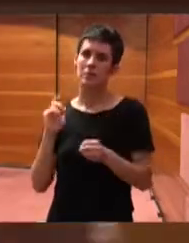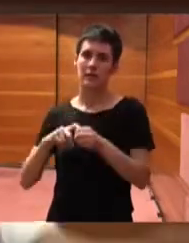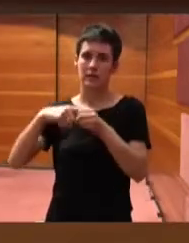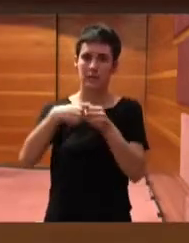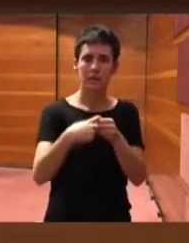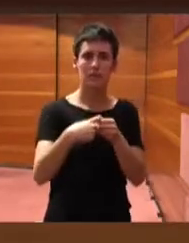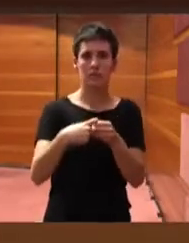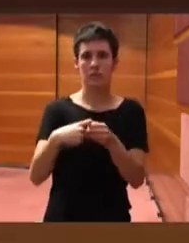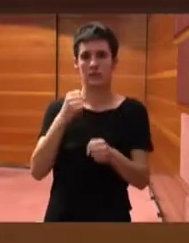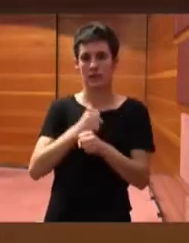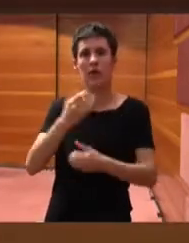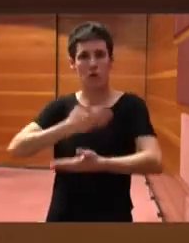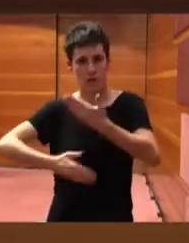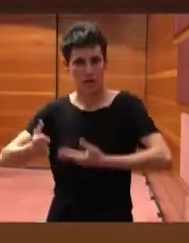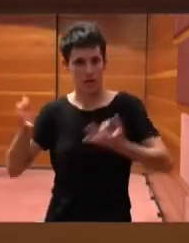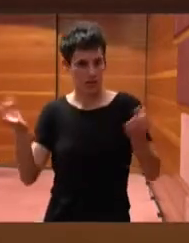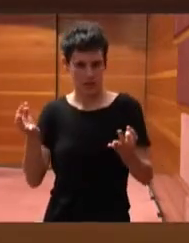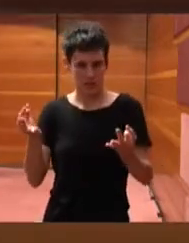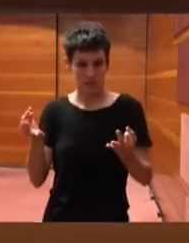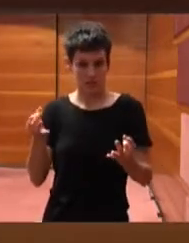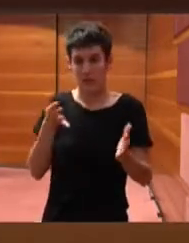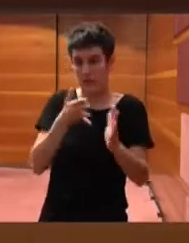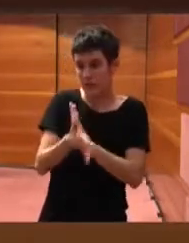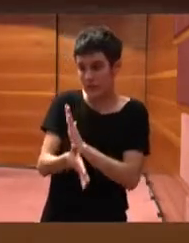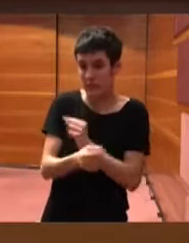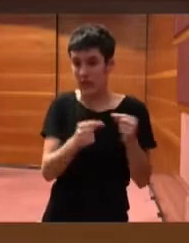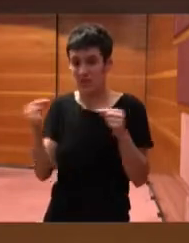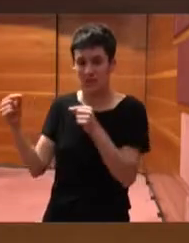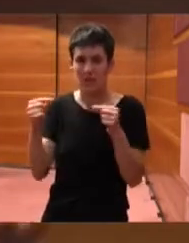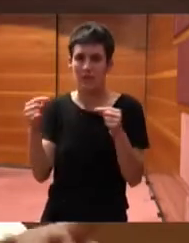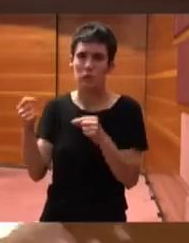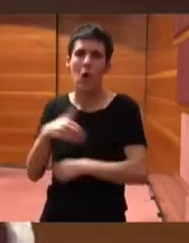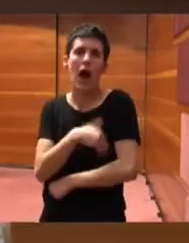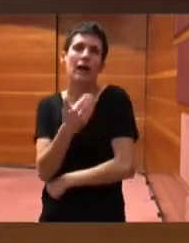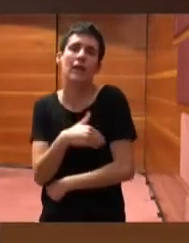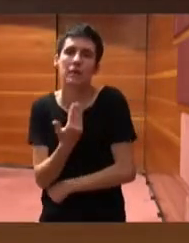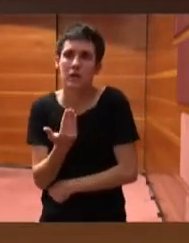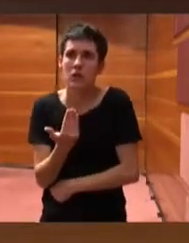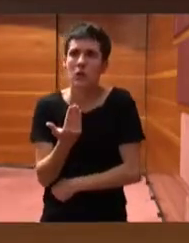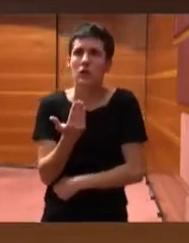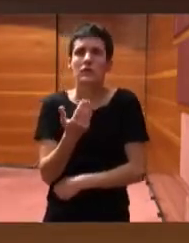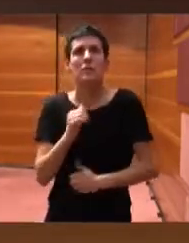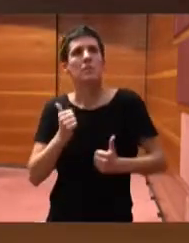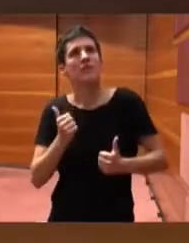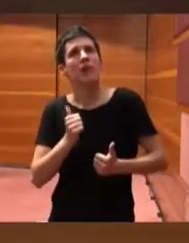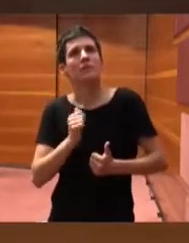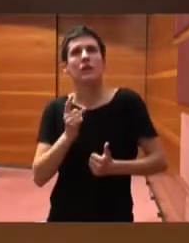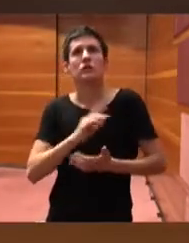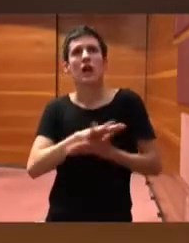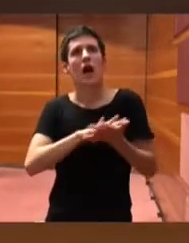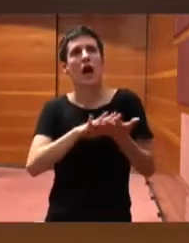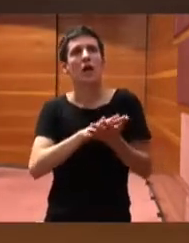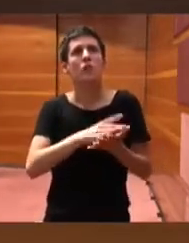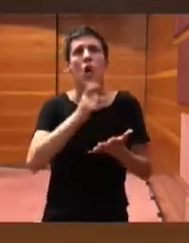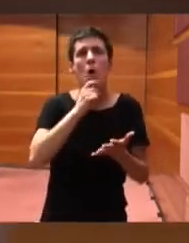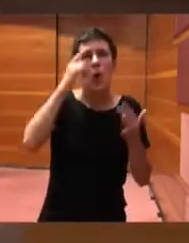hacer todo ese trabajo de colaboración. Con lo cual, el debate académico de repente cristalizó. Ya no hablábamos de lo que tendría que ser,